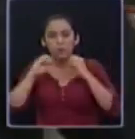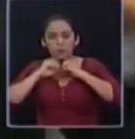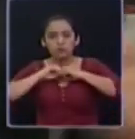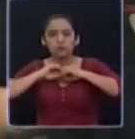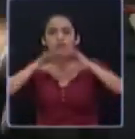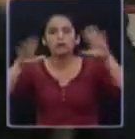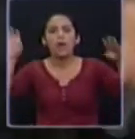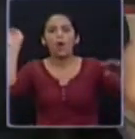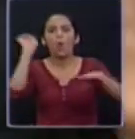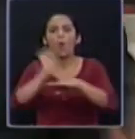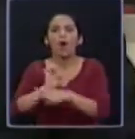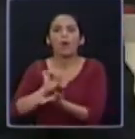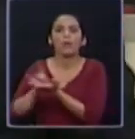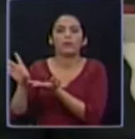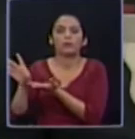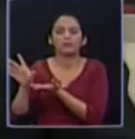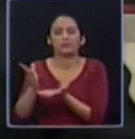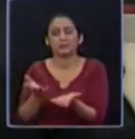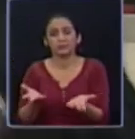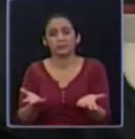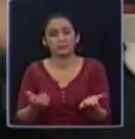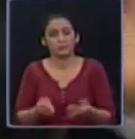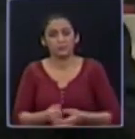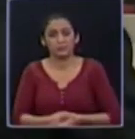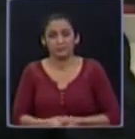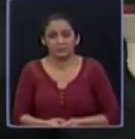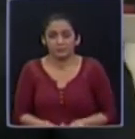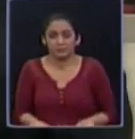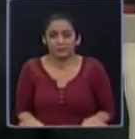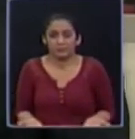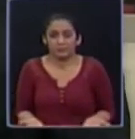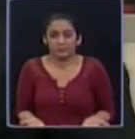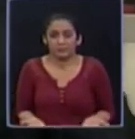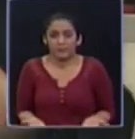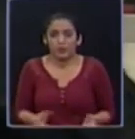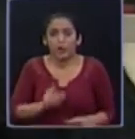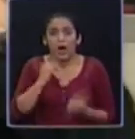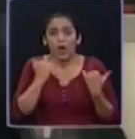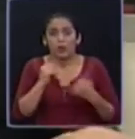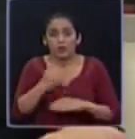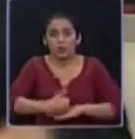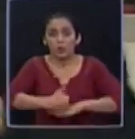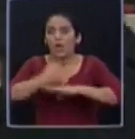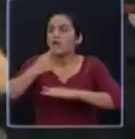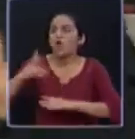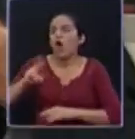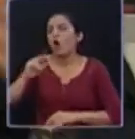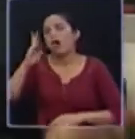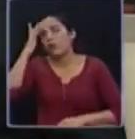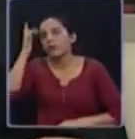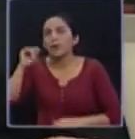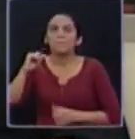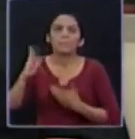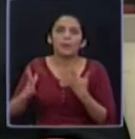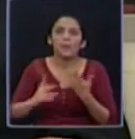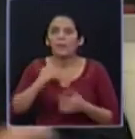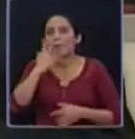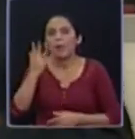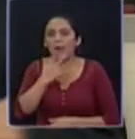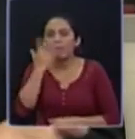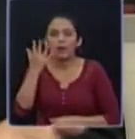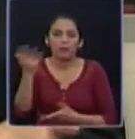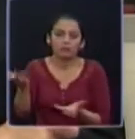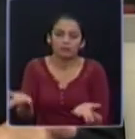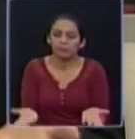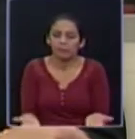incluso pudiésemos justificar lo que se está haciendo, porque hay gente que quiere justificar lo injustificable. Pero ¿qué ha pasado? Se está hablando del tema. Y para